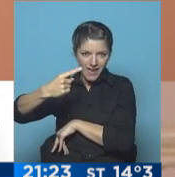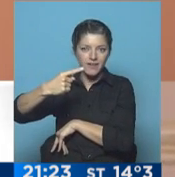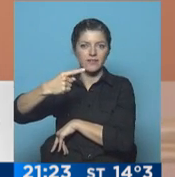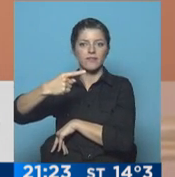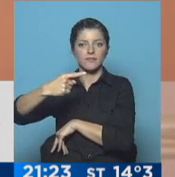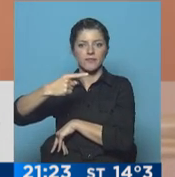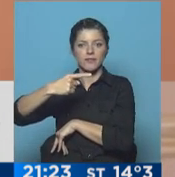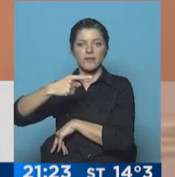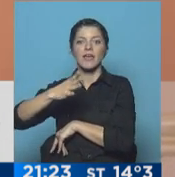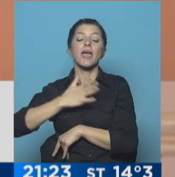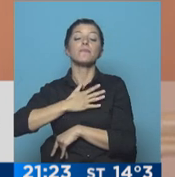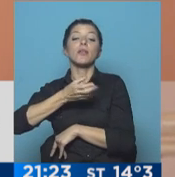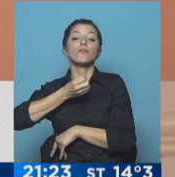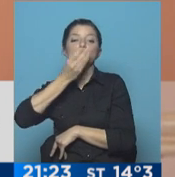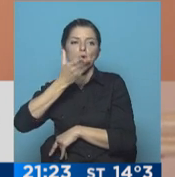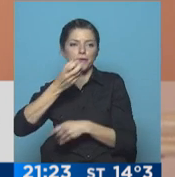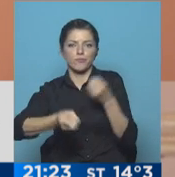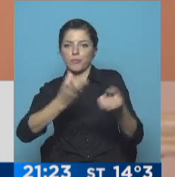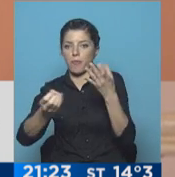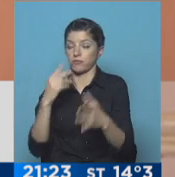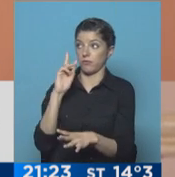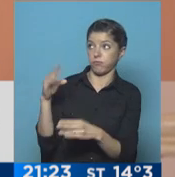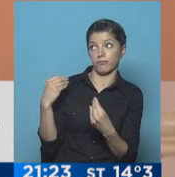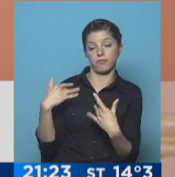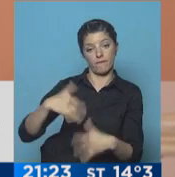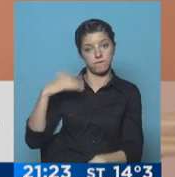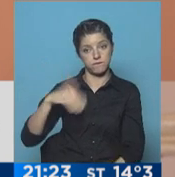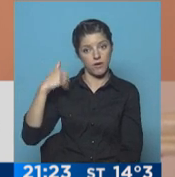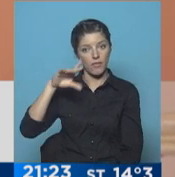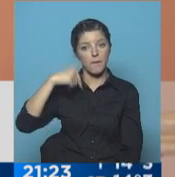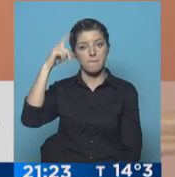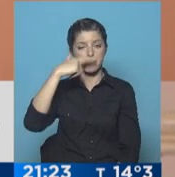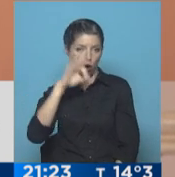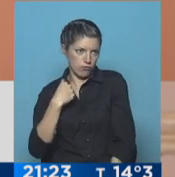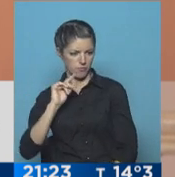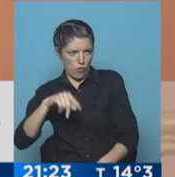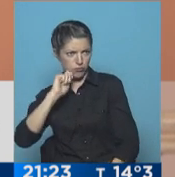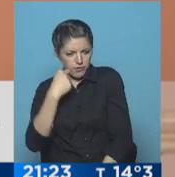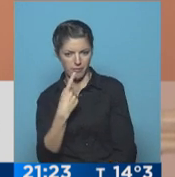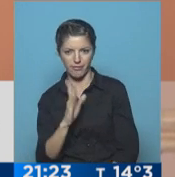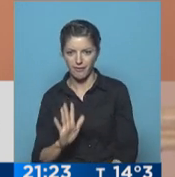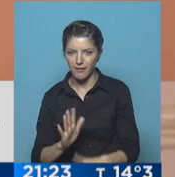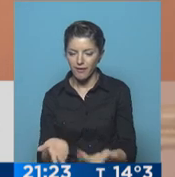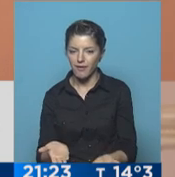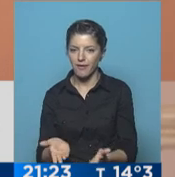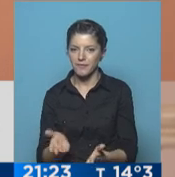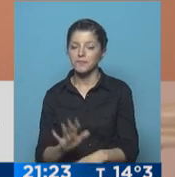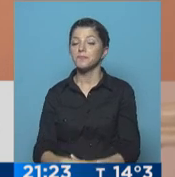que florezcan mil flores, yo lo miraba y le decía, bueno, che, pero esa es de Mao, le digo yo. Bueno, no me importa, pero a mí me gusta, me decía.